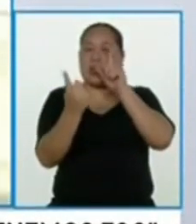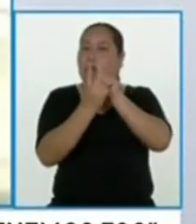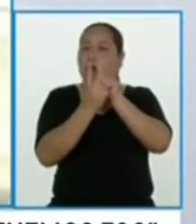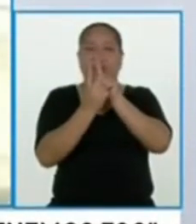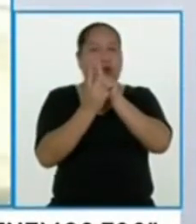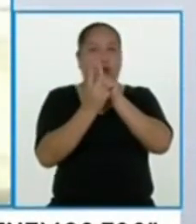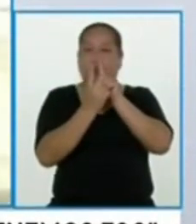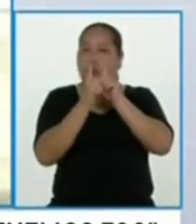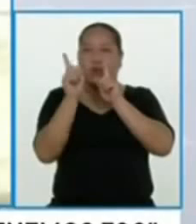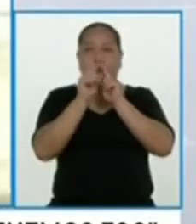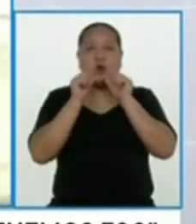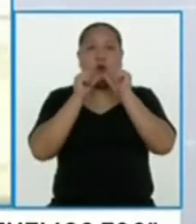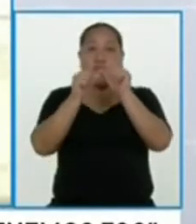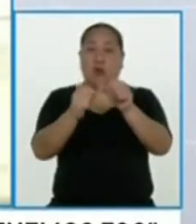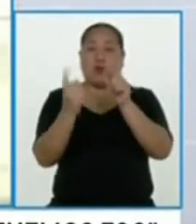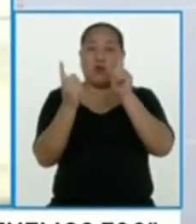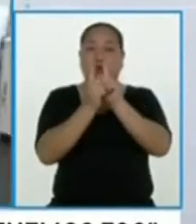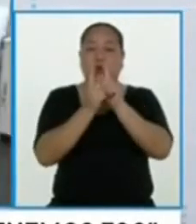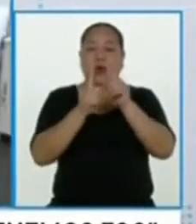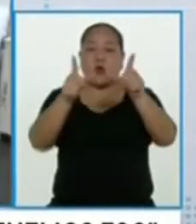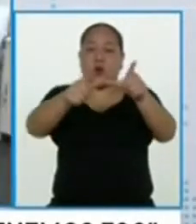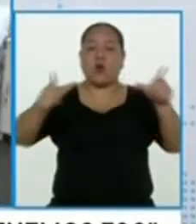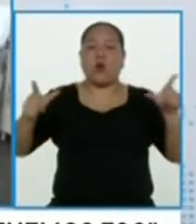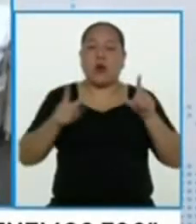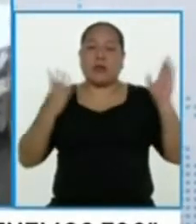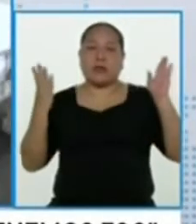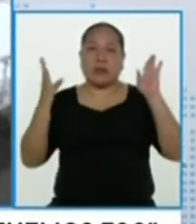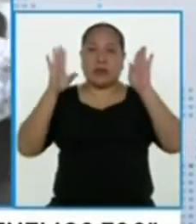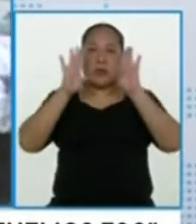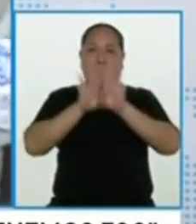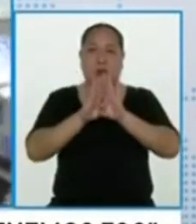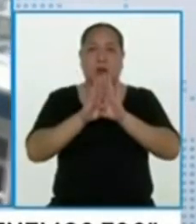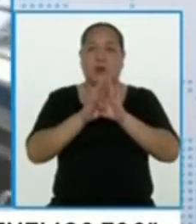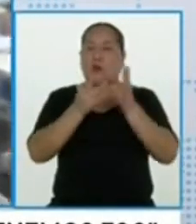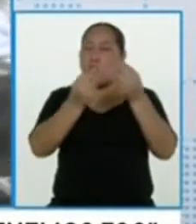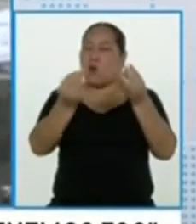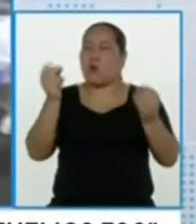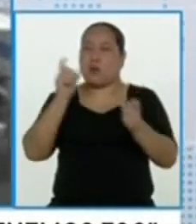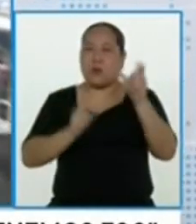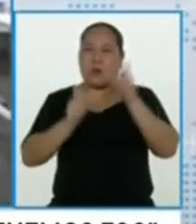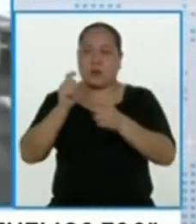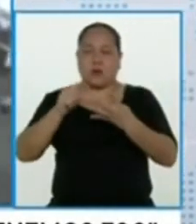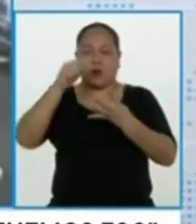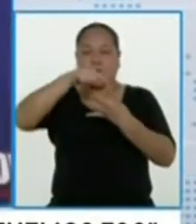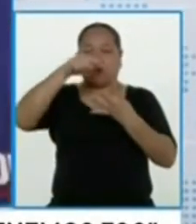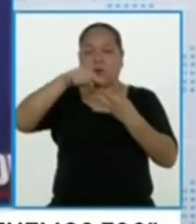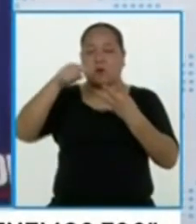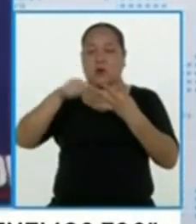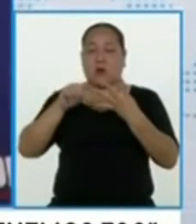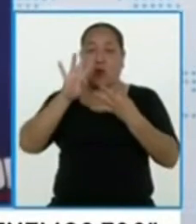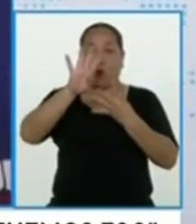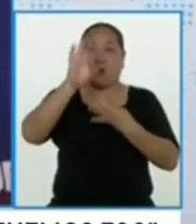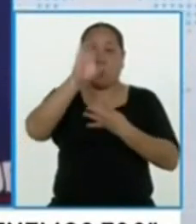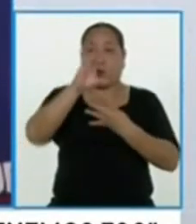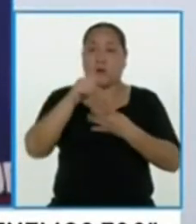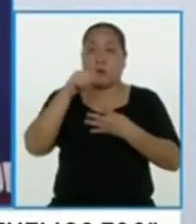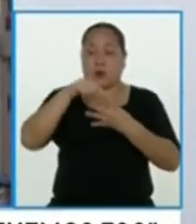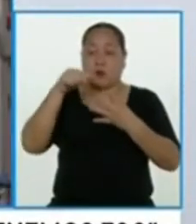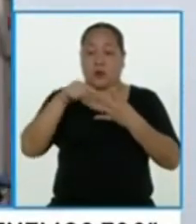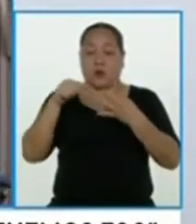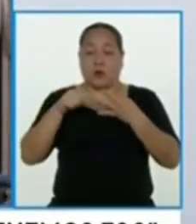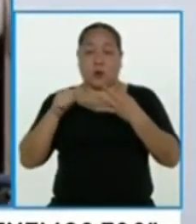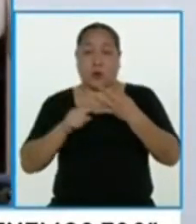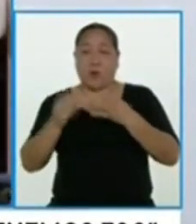cercanos y continuos, en espacios cerrados y concurridos. Las 4C, ¿te acuerdas? Entonces, en la medida que hagamos eso